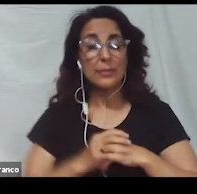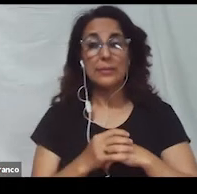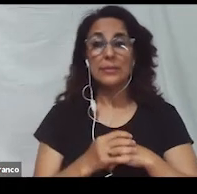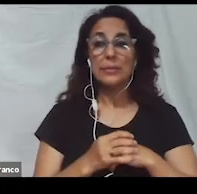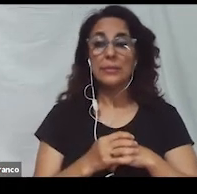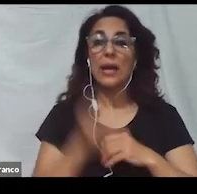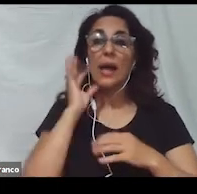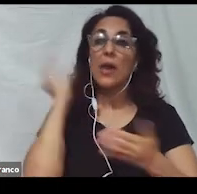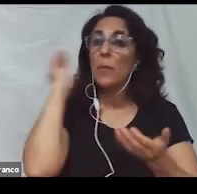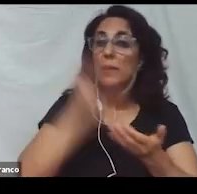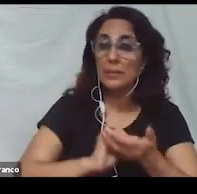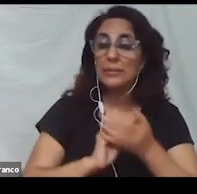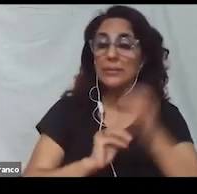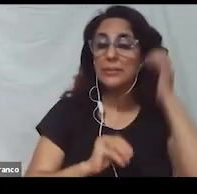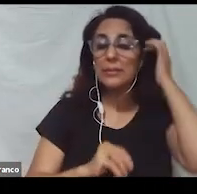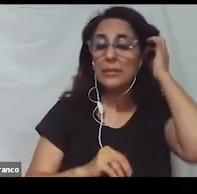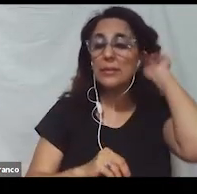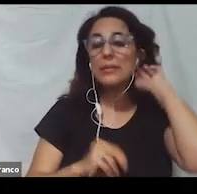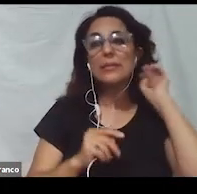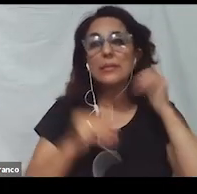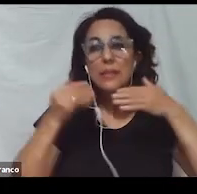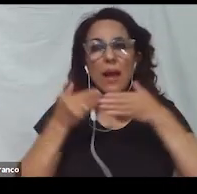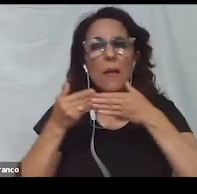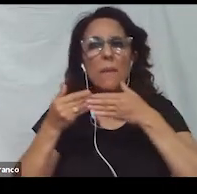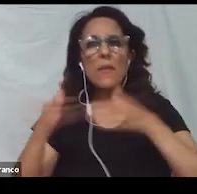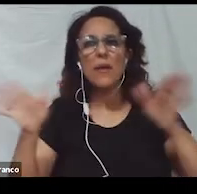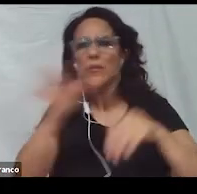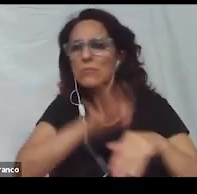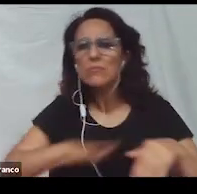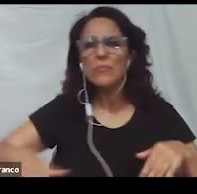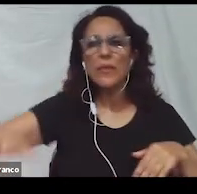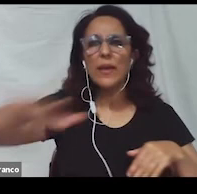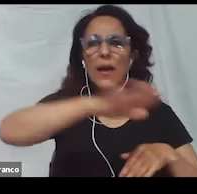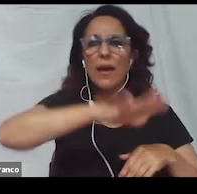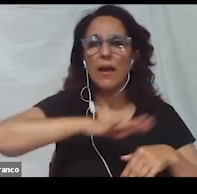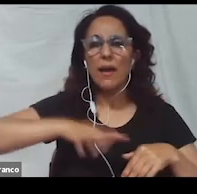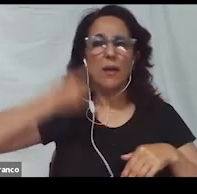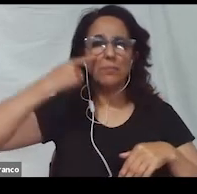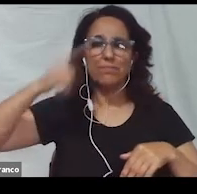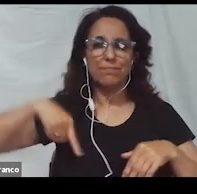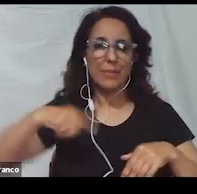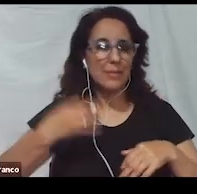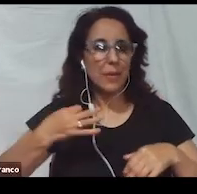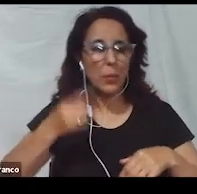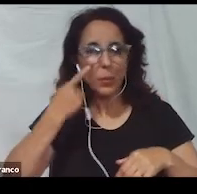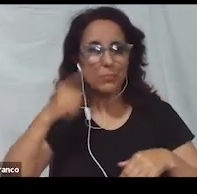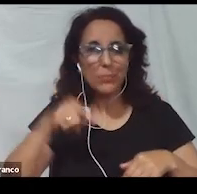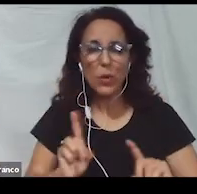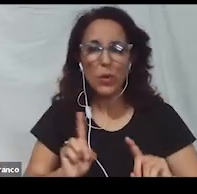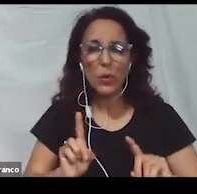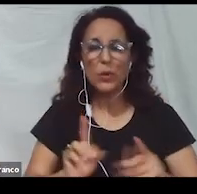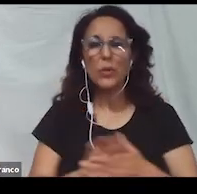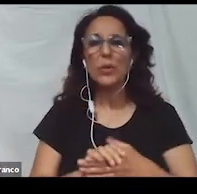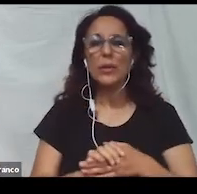Y una cosa más que les quiero mencionar es que se está abriendo toda una área, ¿ok? Que quizás no la conozcan, que